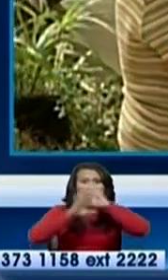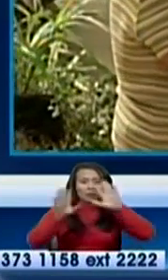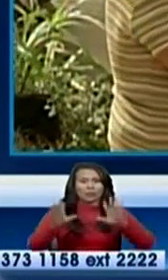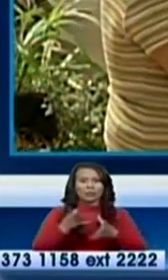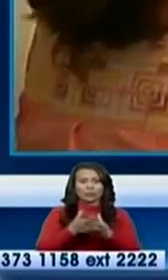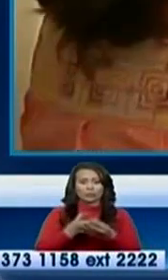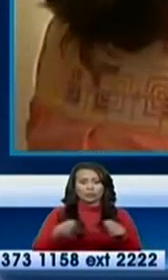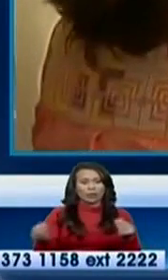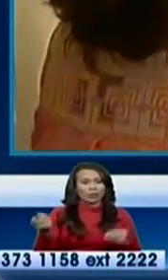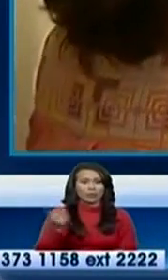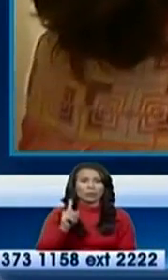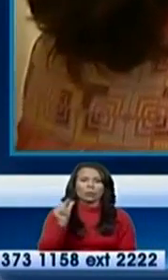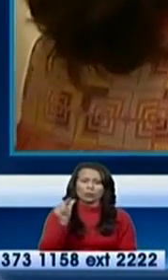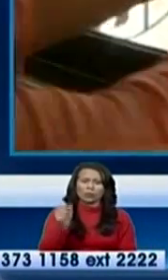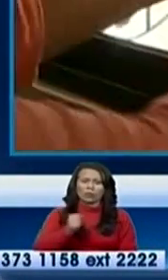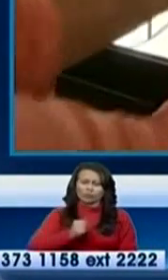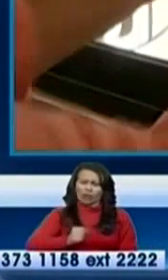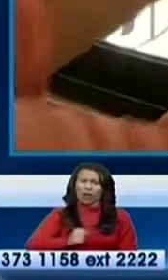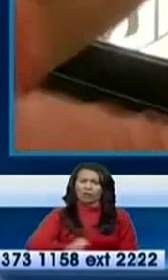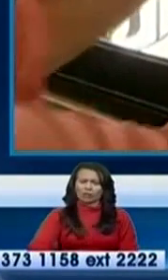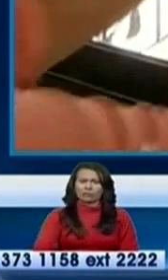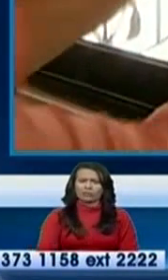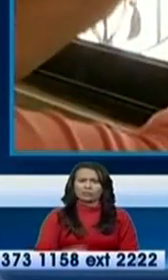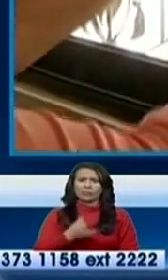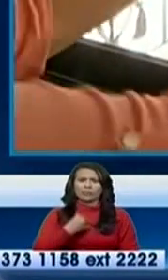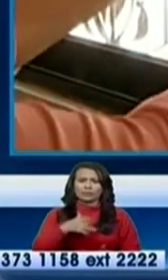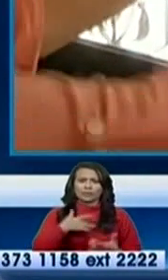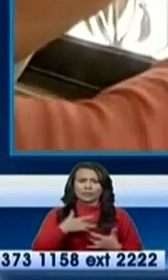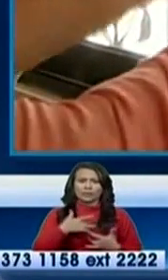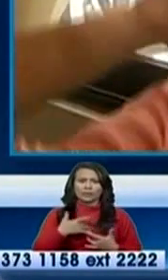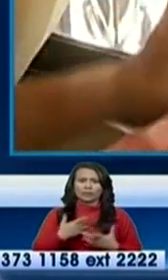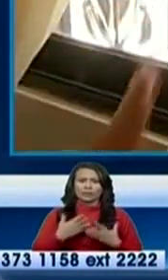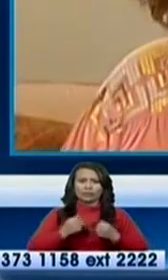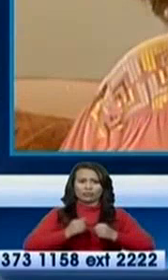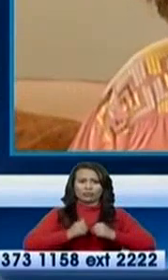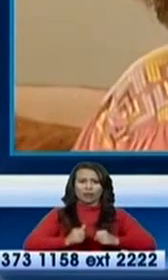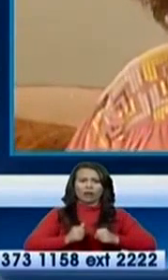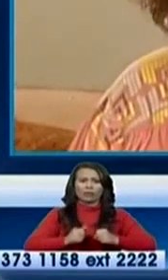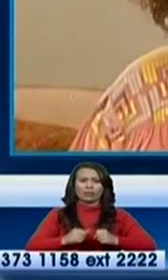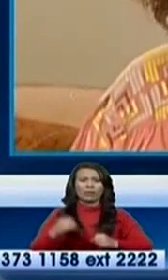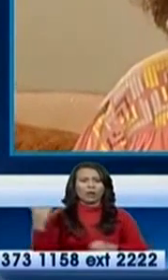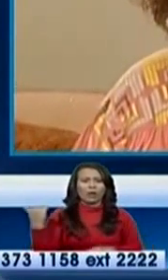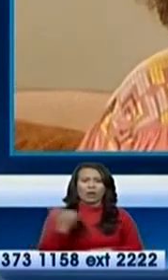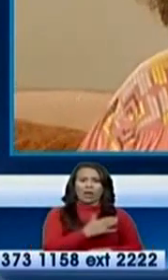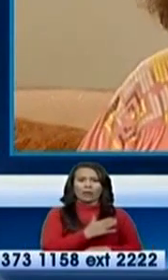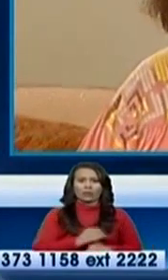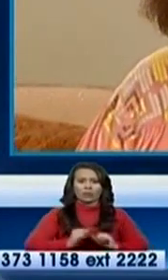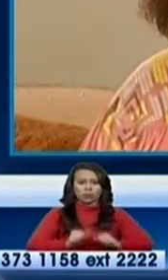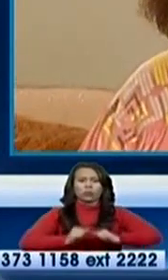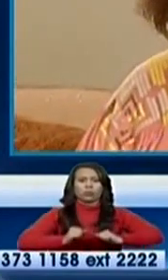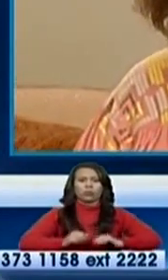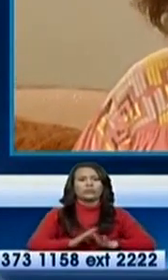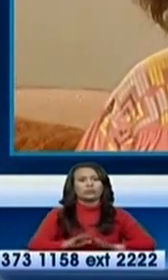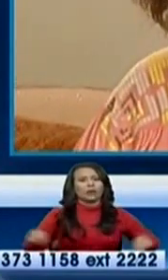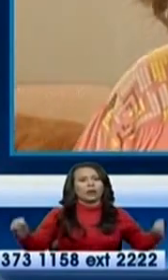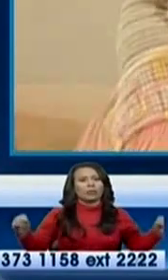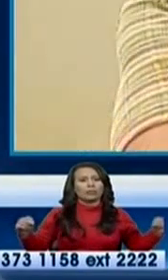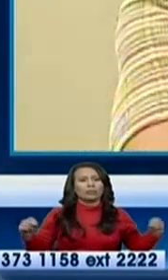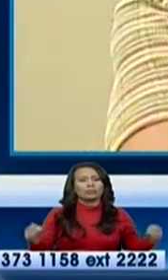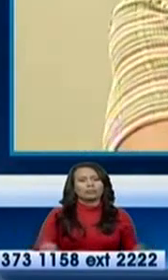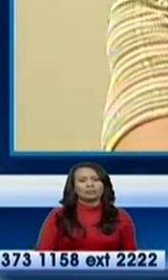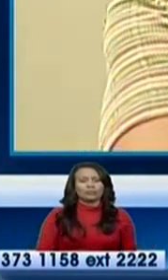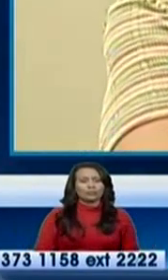tan suave que digamos, yo lo sentí muy fuerte, pero fue muy rápido. Fue un remesón fuerte y rápido. No fue tampoco